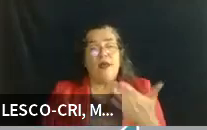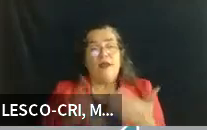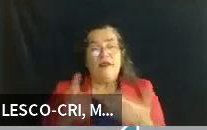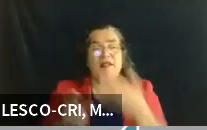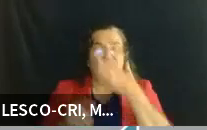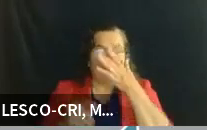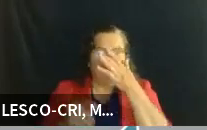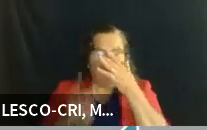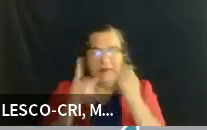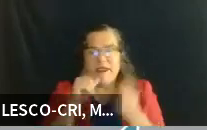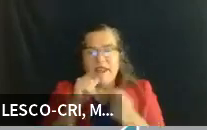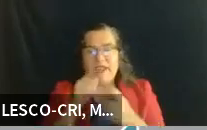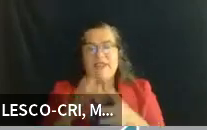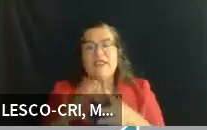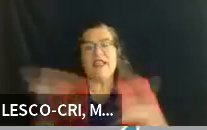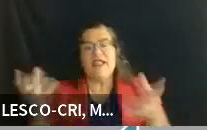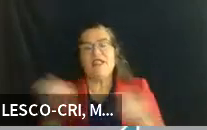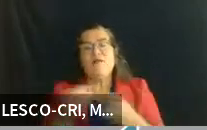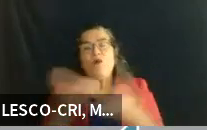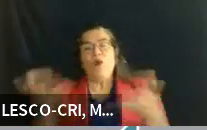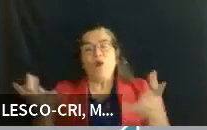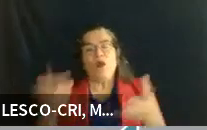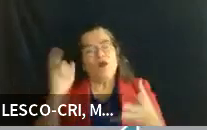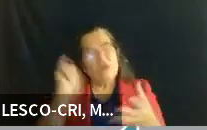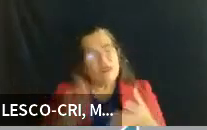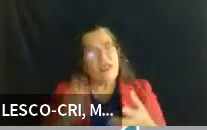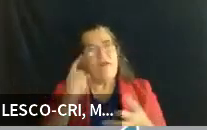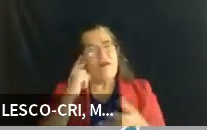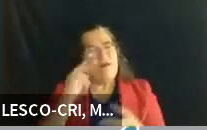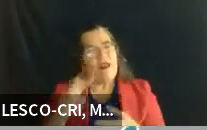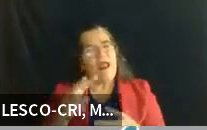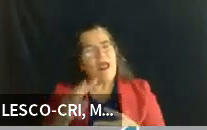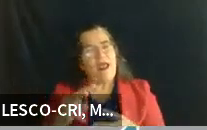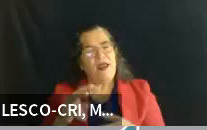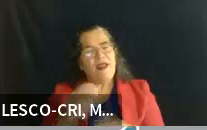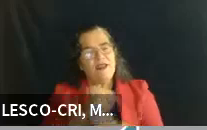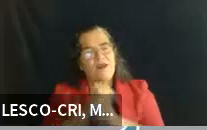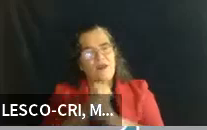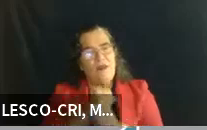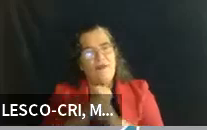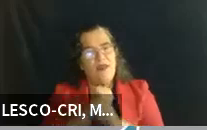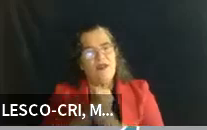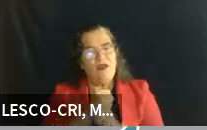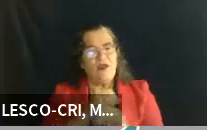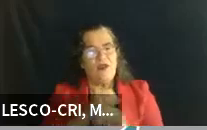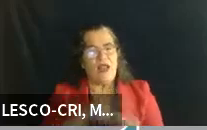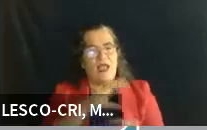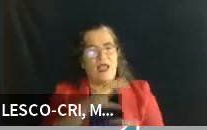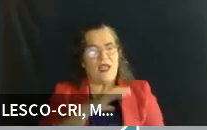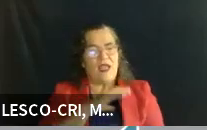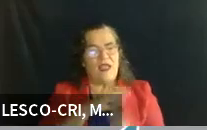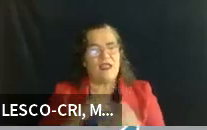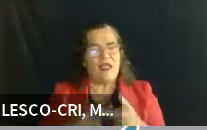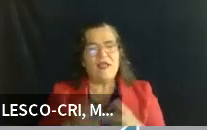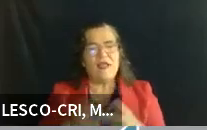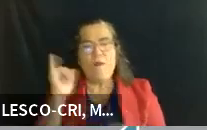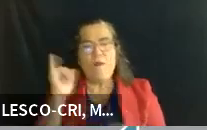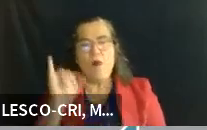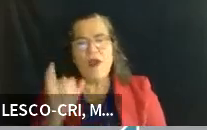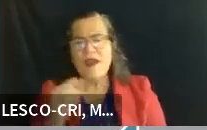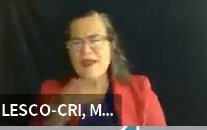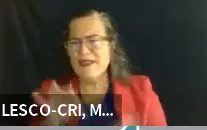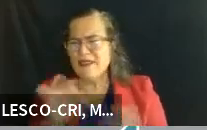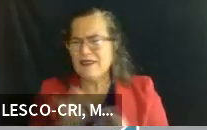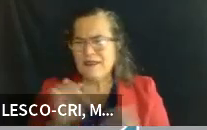públicos, tienen la obligación de velar por el aseguramiento de la calidad de las instituciones de educación superior y programas, y por eso es tan importante que estos